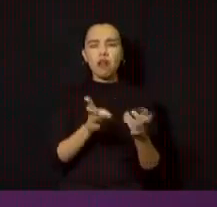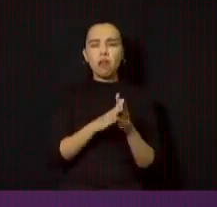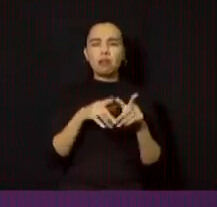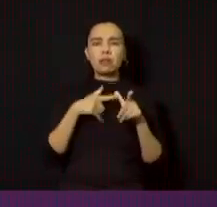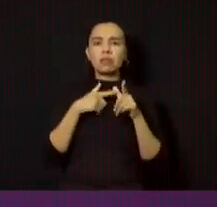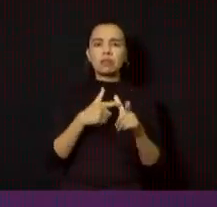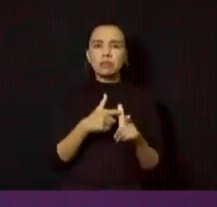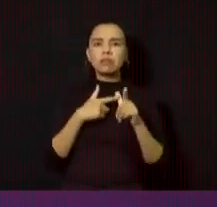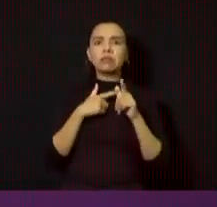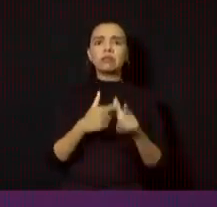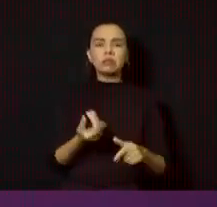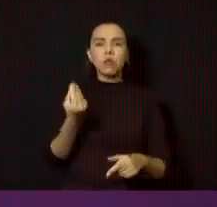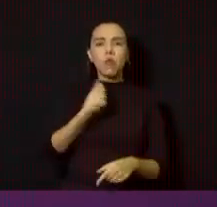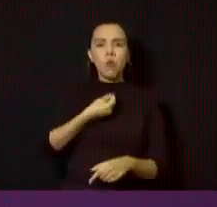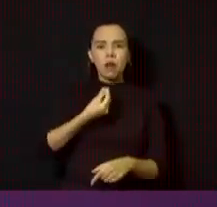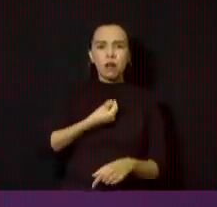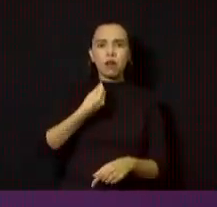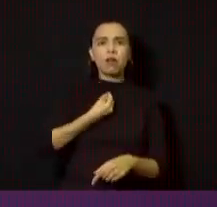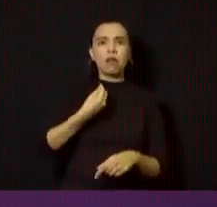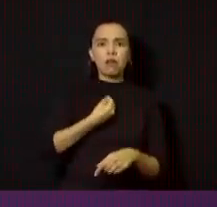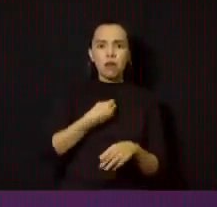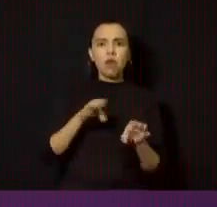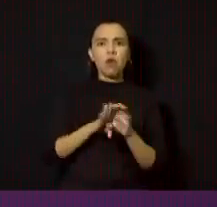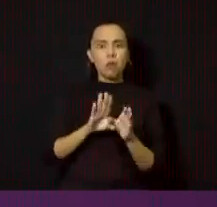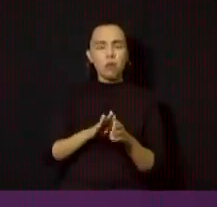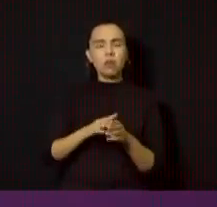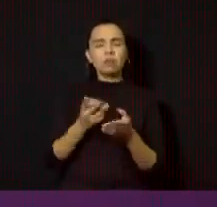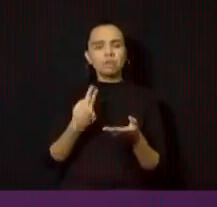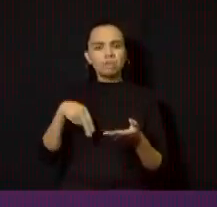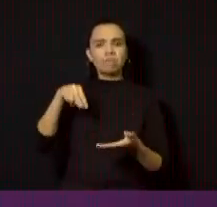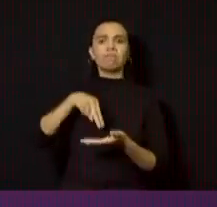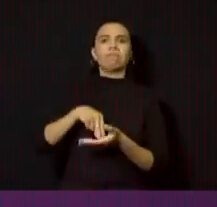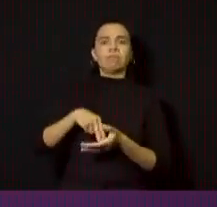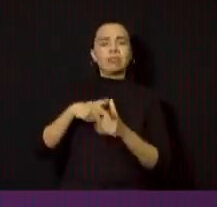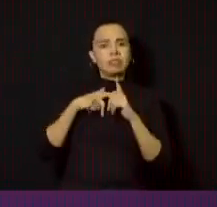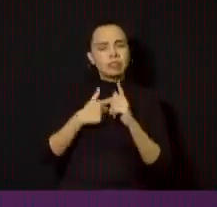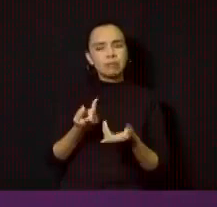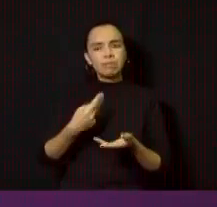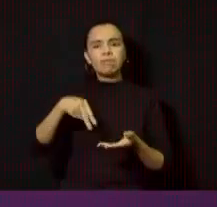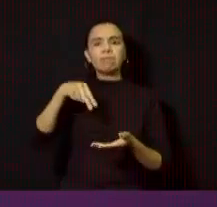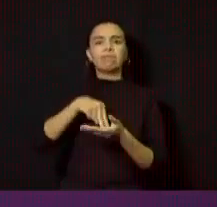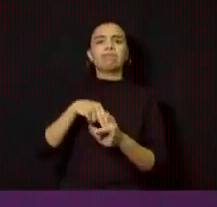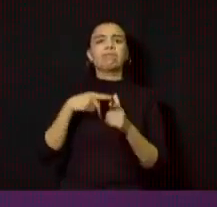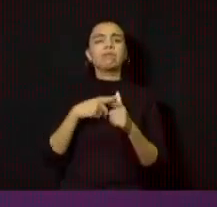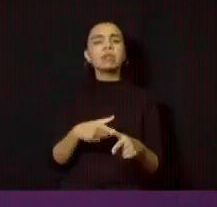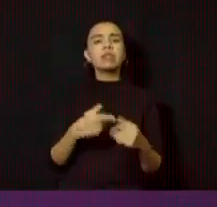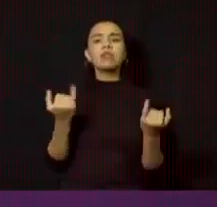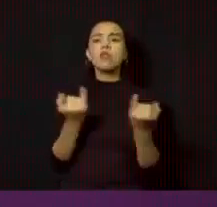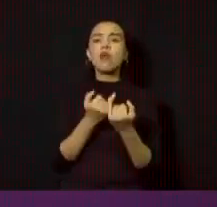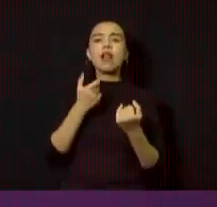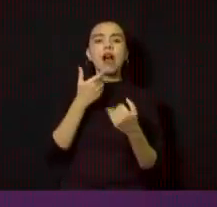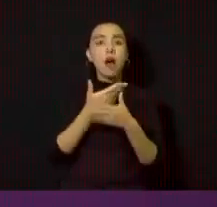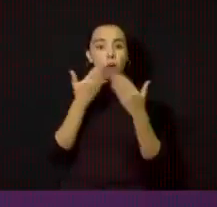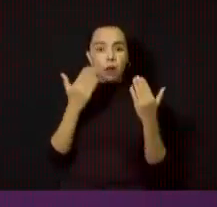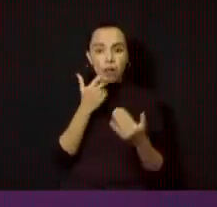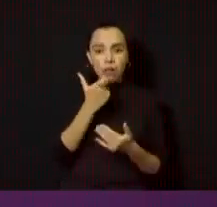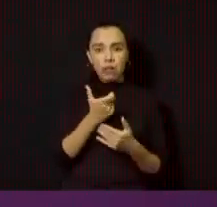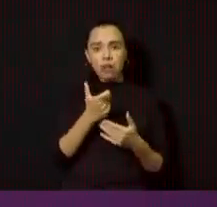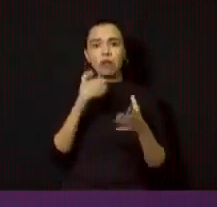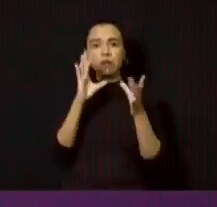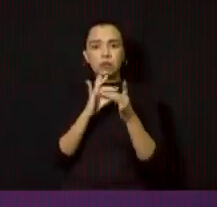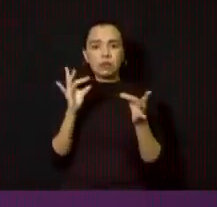has luchado, cómo has sido resiliente. Esto de tu relación con el dinero me parece maravilloso, cómo nos lo